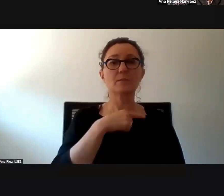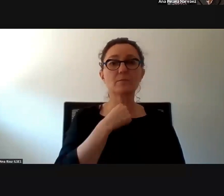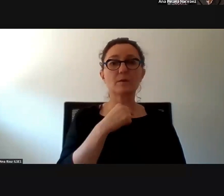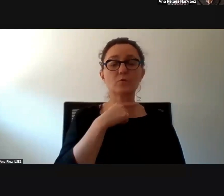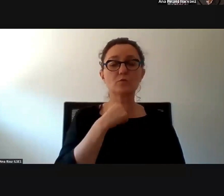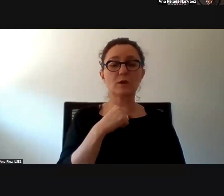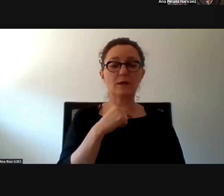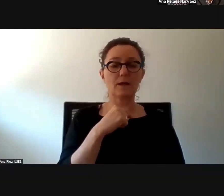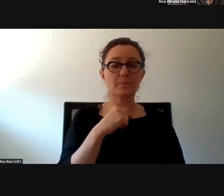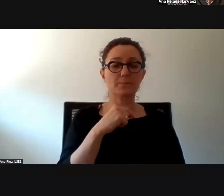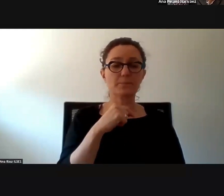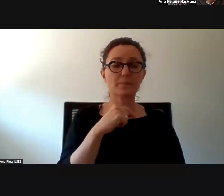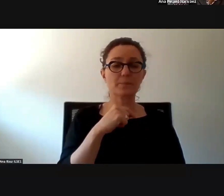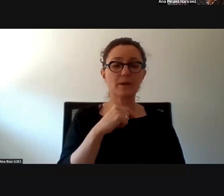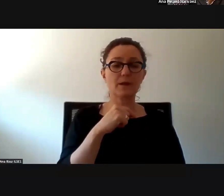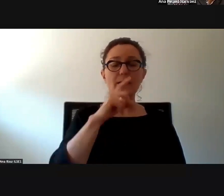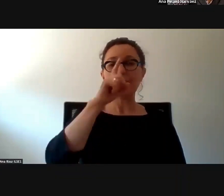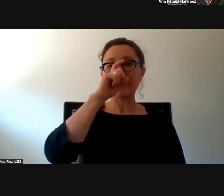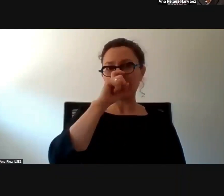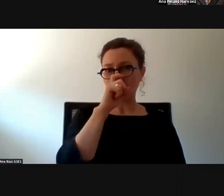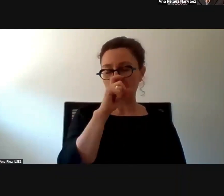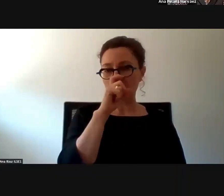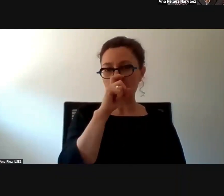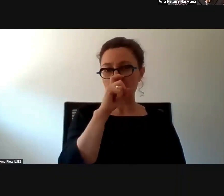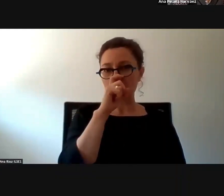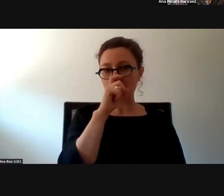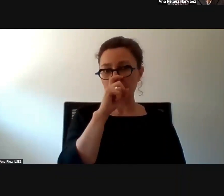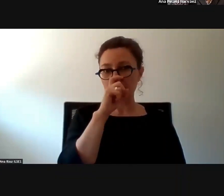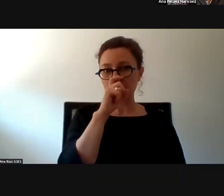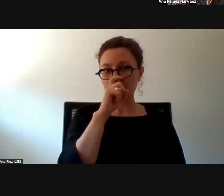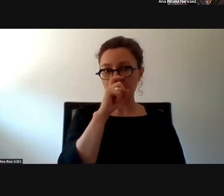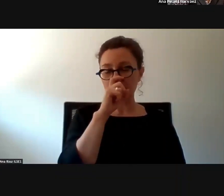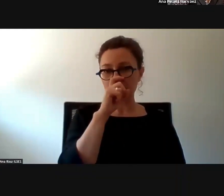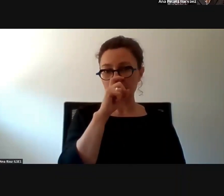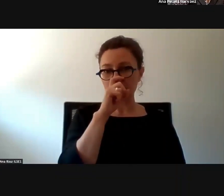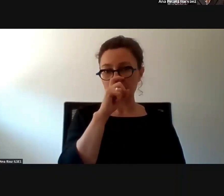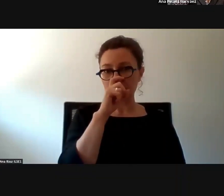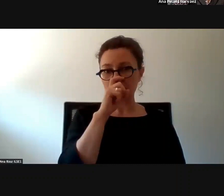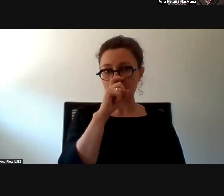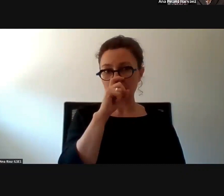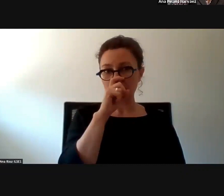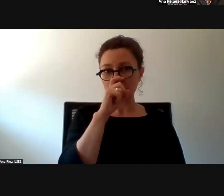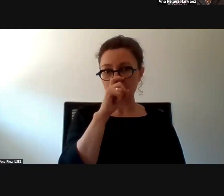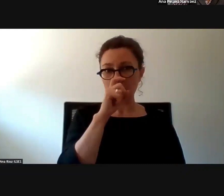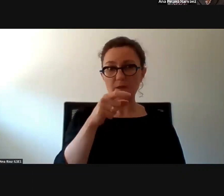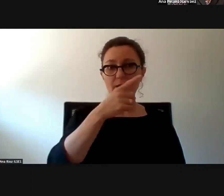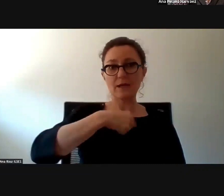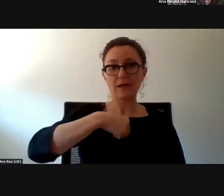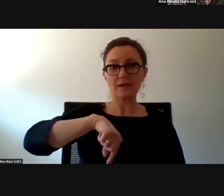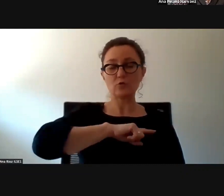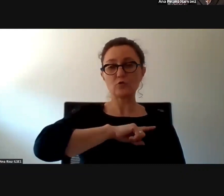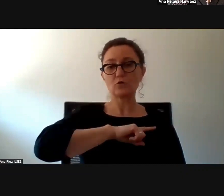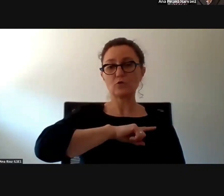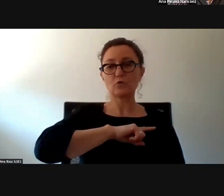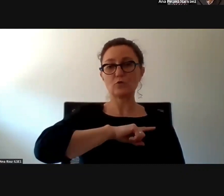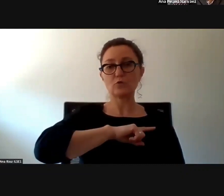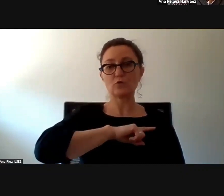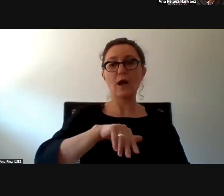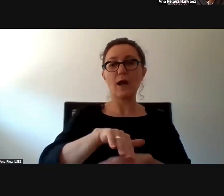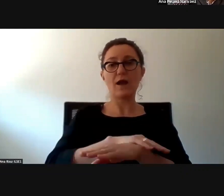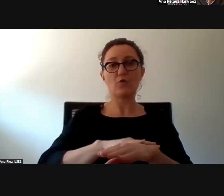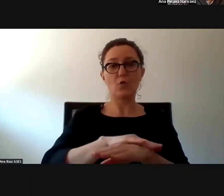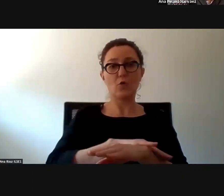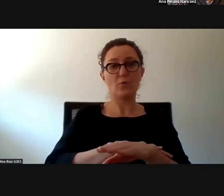son las exigencias que le estamos planteando al gobierno, a